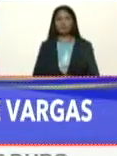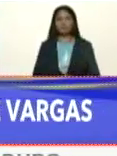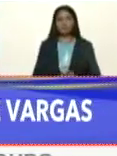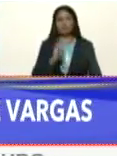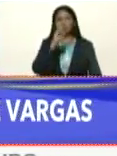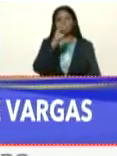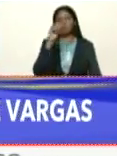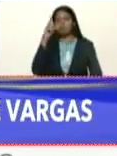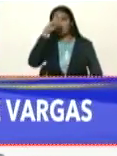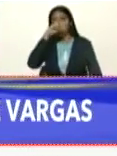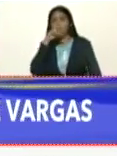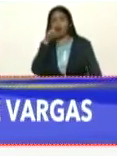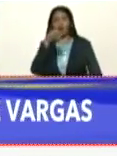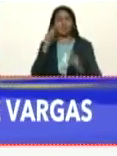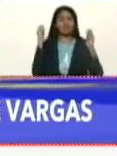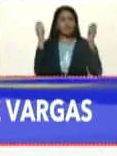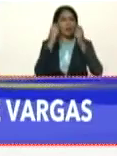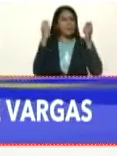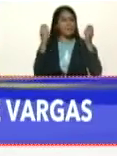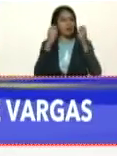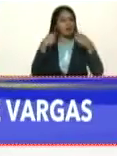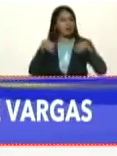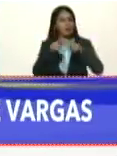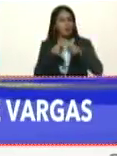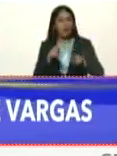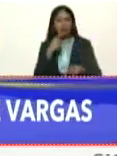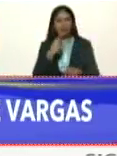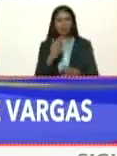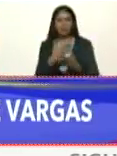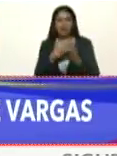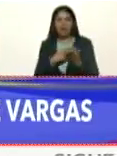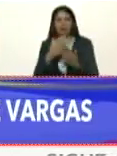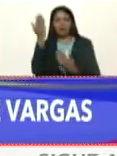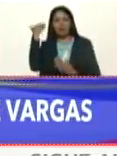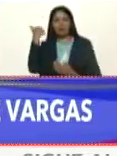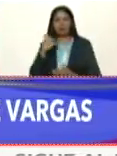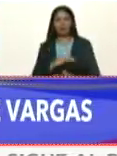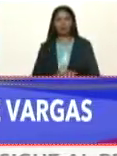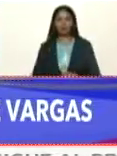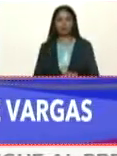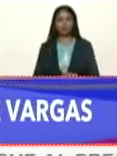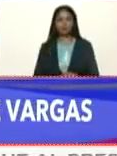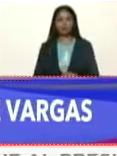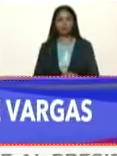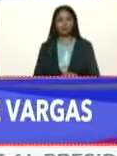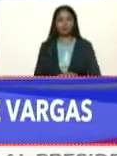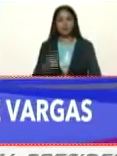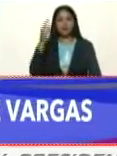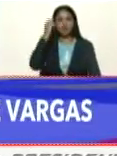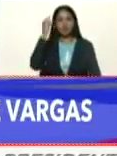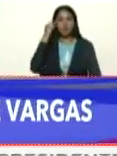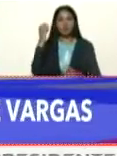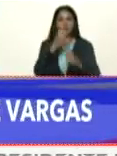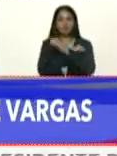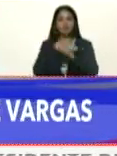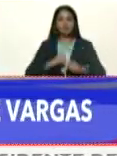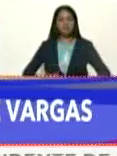200 años de esa campaña, lo decíamos ayer, en el día de la Armada